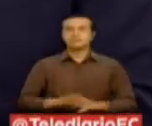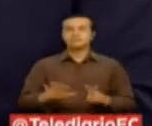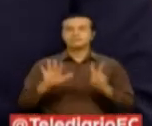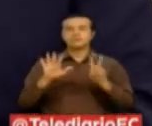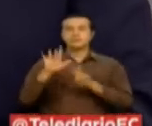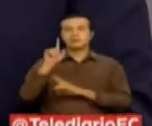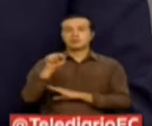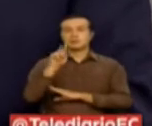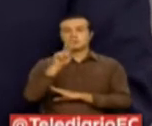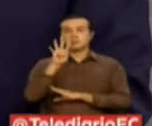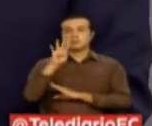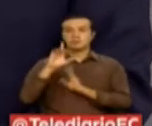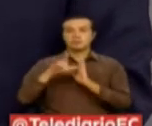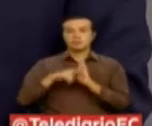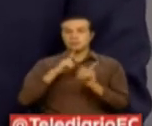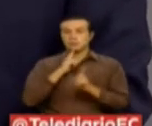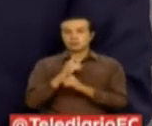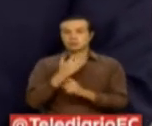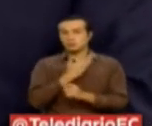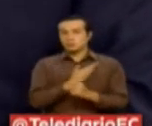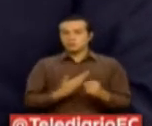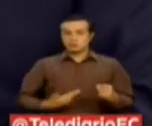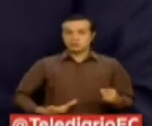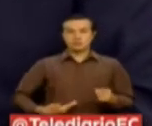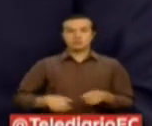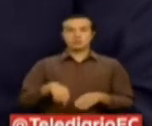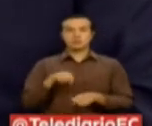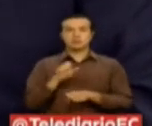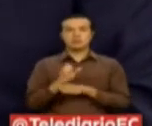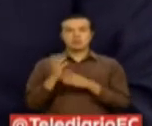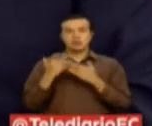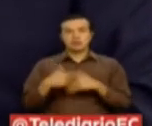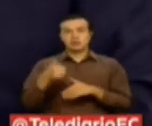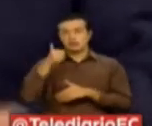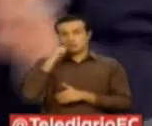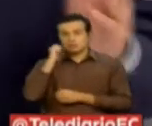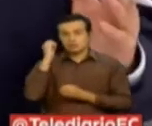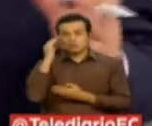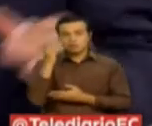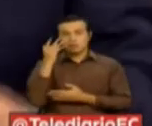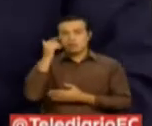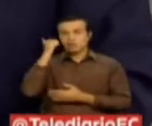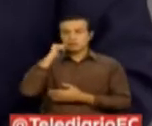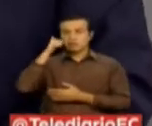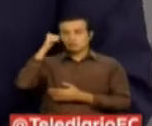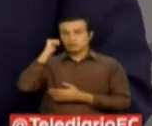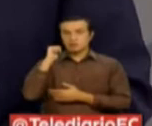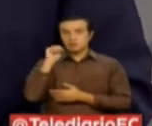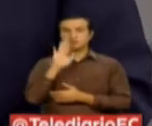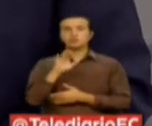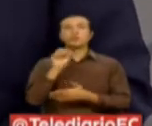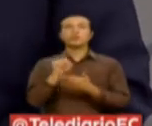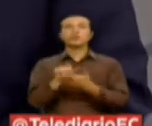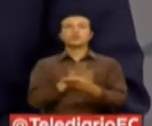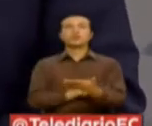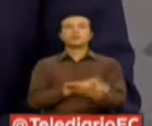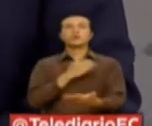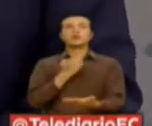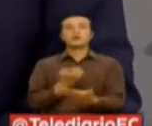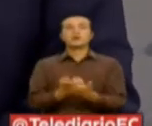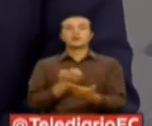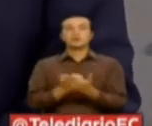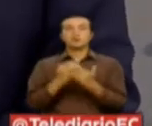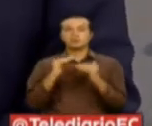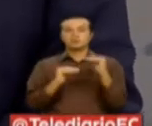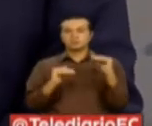la mañana 24 minutos el presidente de la republica en efecto presentó ayer anteayer perdón su programa económico de